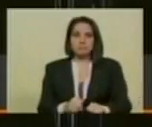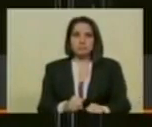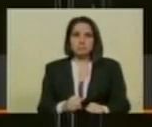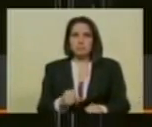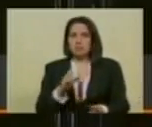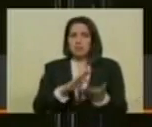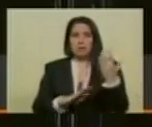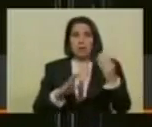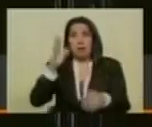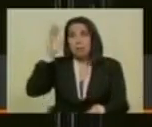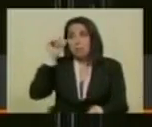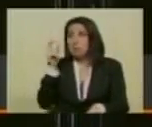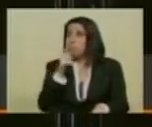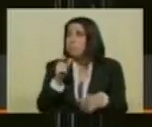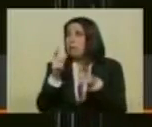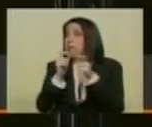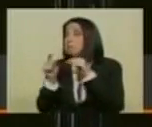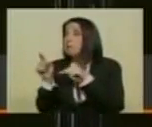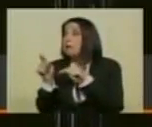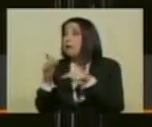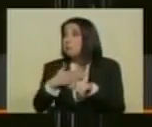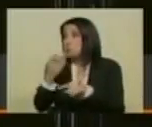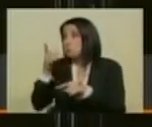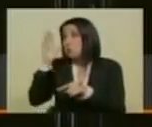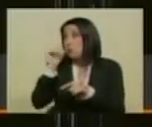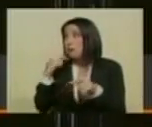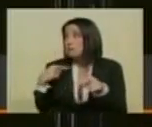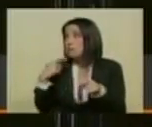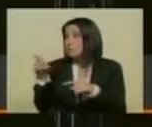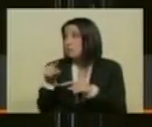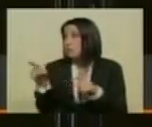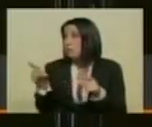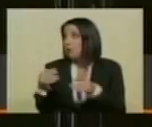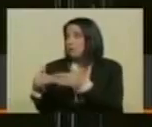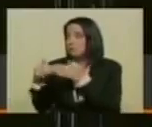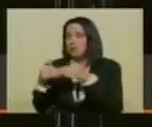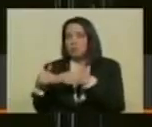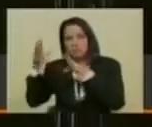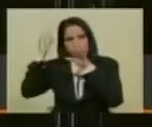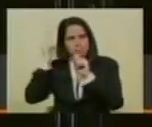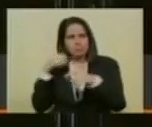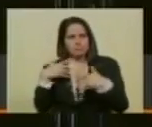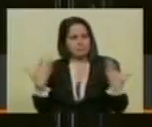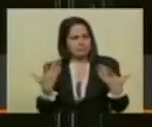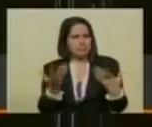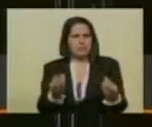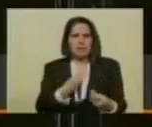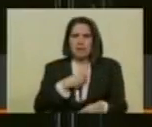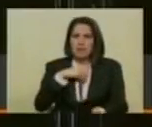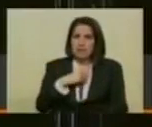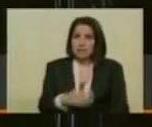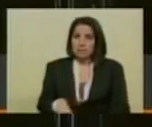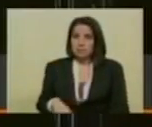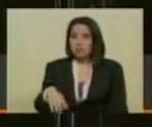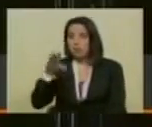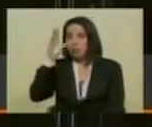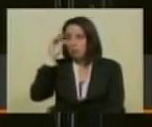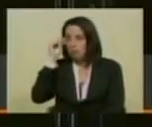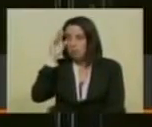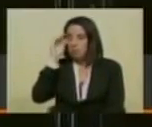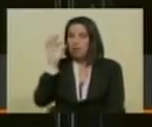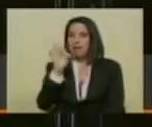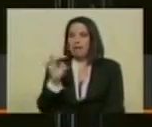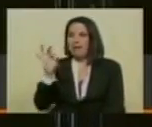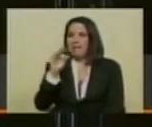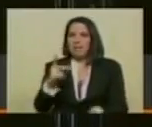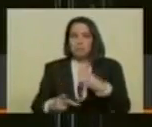para el baño sin consultarle al encargado de negocios de Estados Unidos de la embajada. Esa gente no pestañea, no da un paso